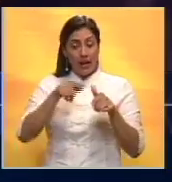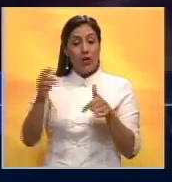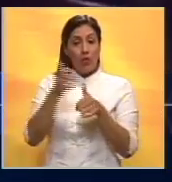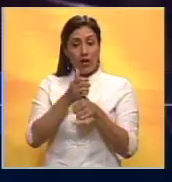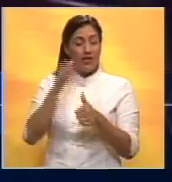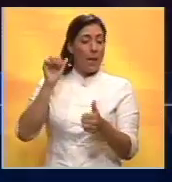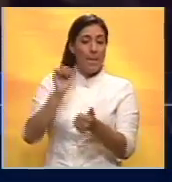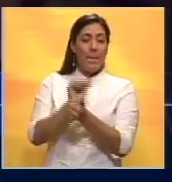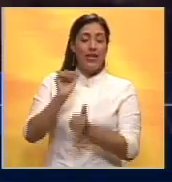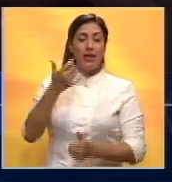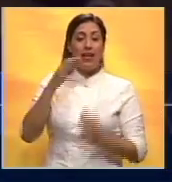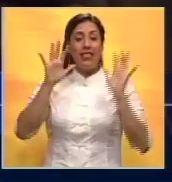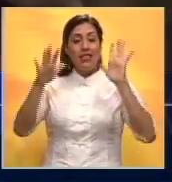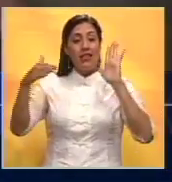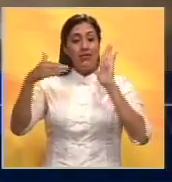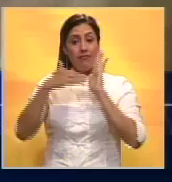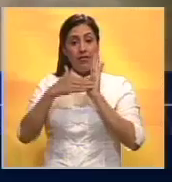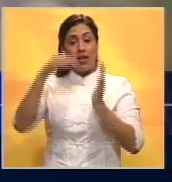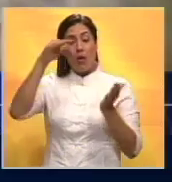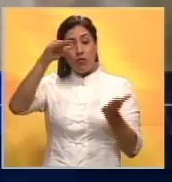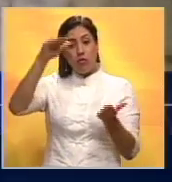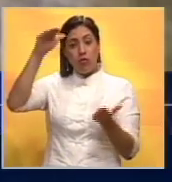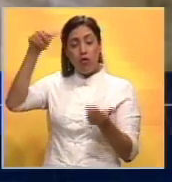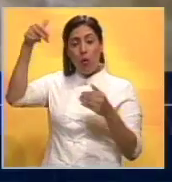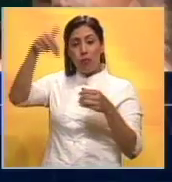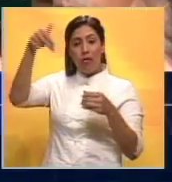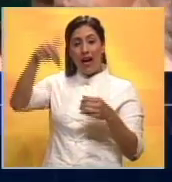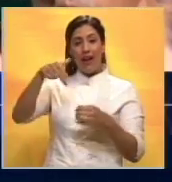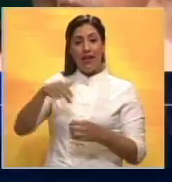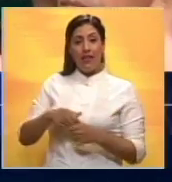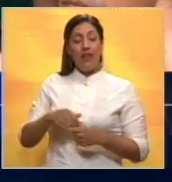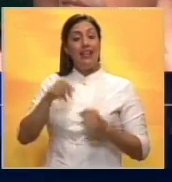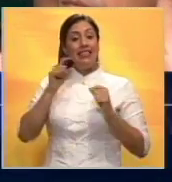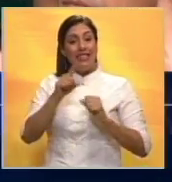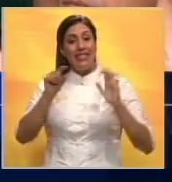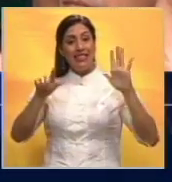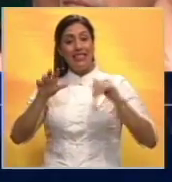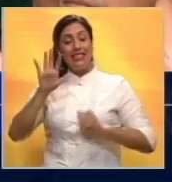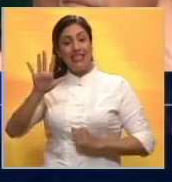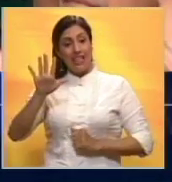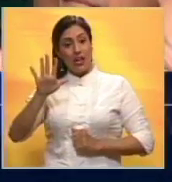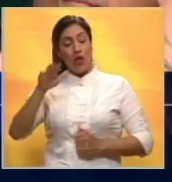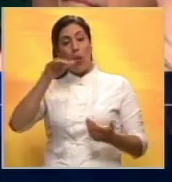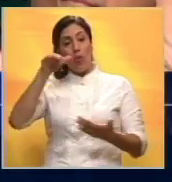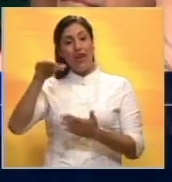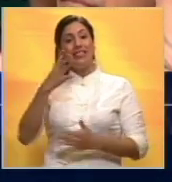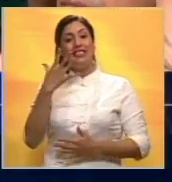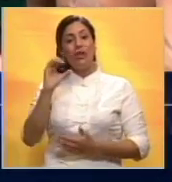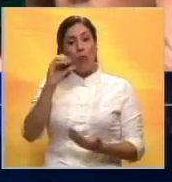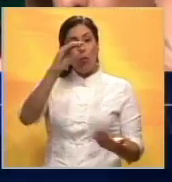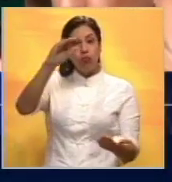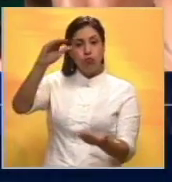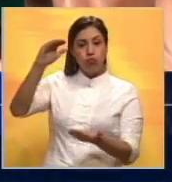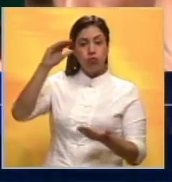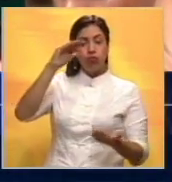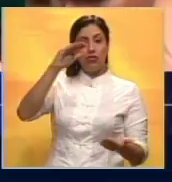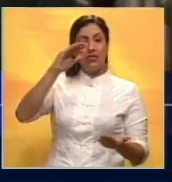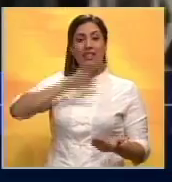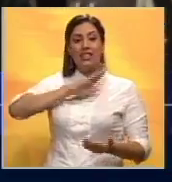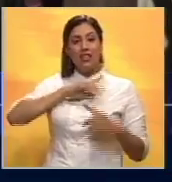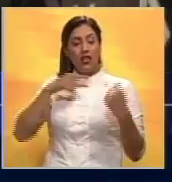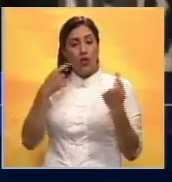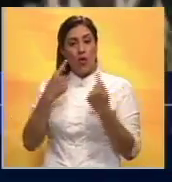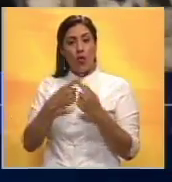aprensión de más de 10,000 galones de combustible 175 canecas de 50 galones que se